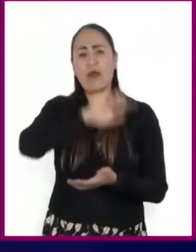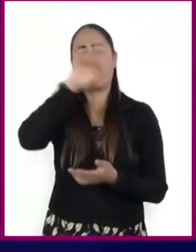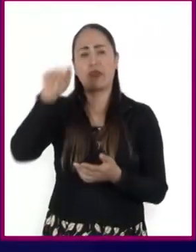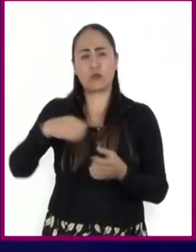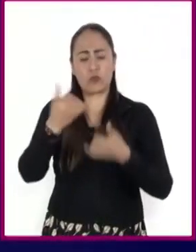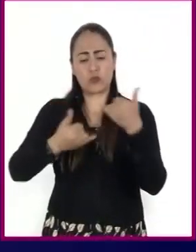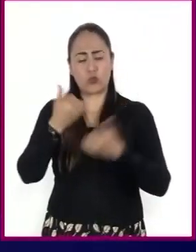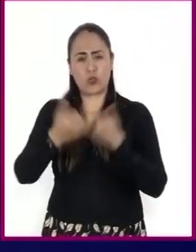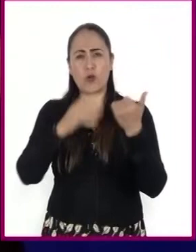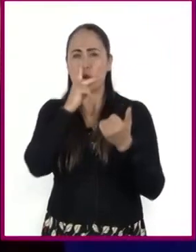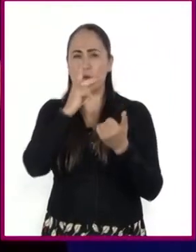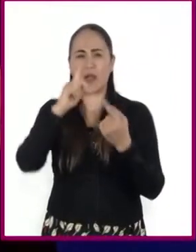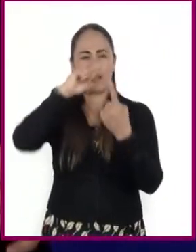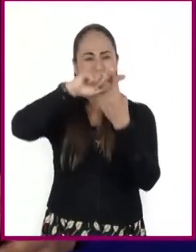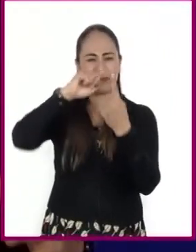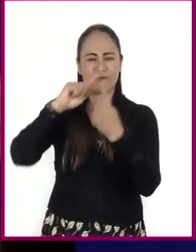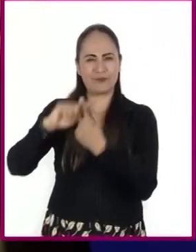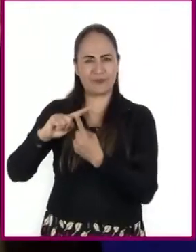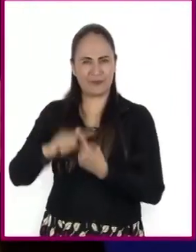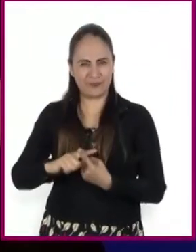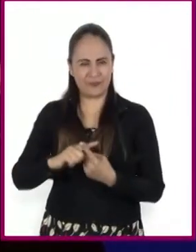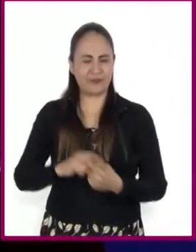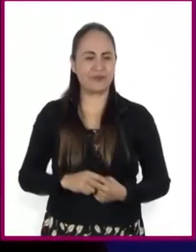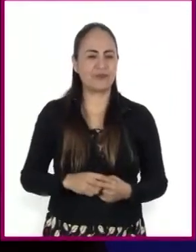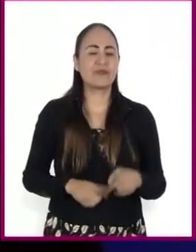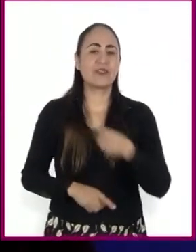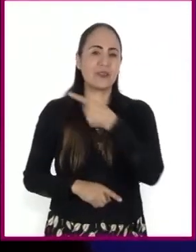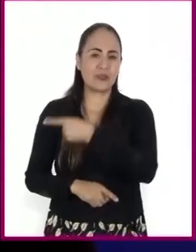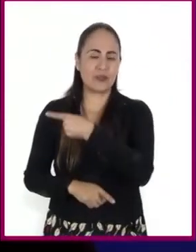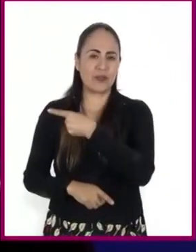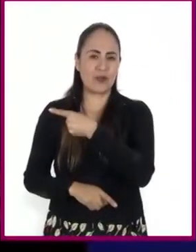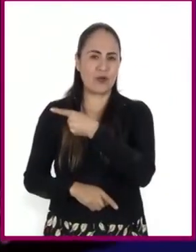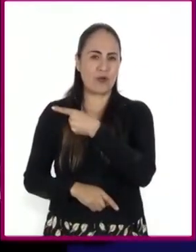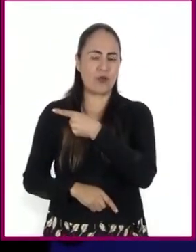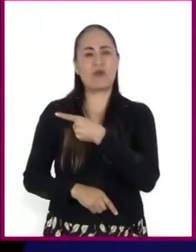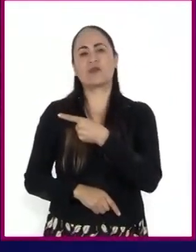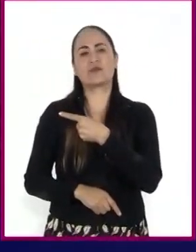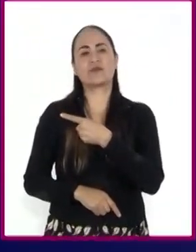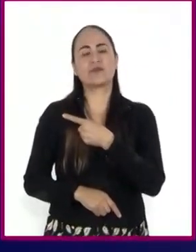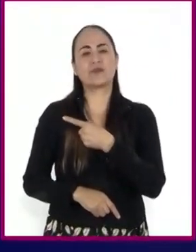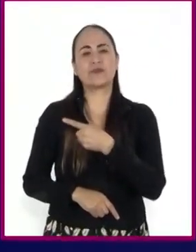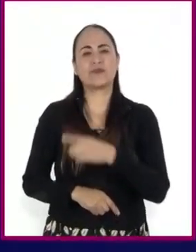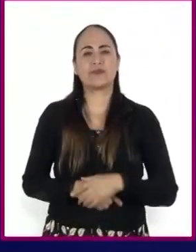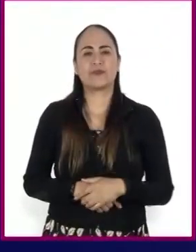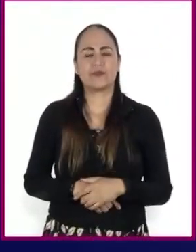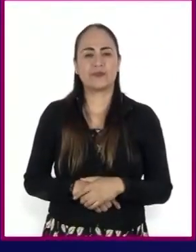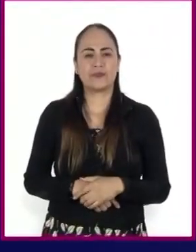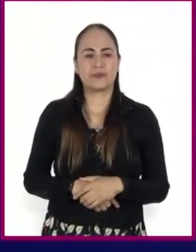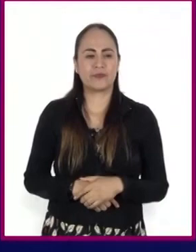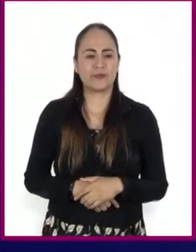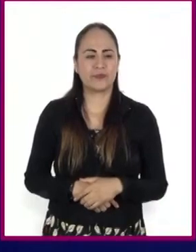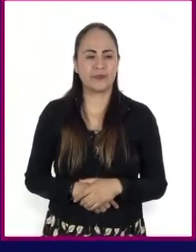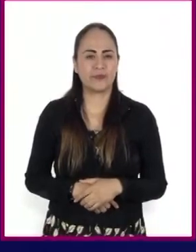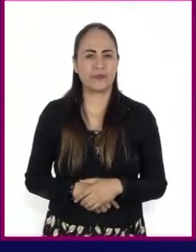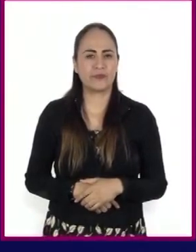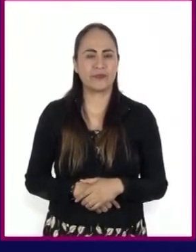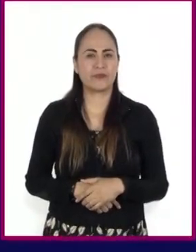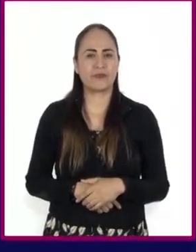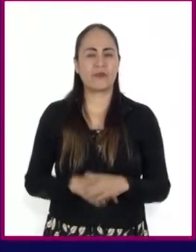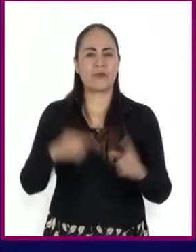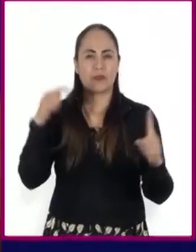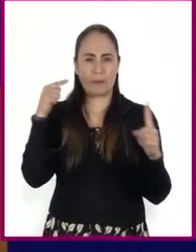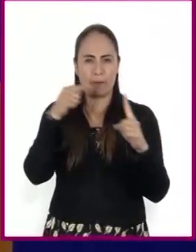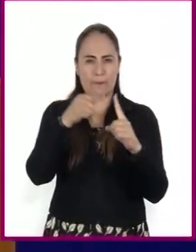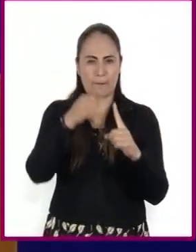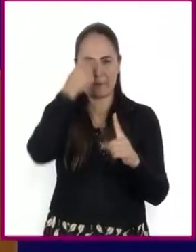Recuerden que el aprendizaje esperado de esta sesión fue: utiliza los conceptos de sinónimo y antónimo como recursos para construir crucigramas. Y el propósito